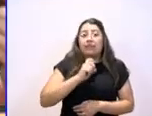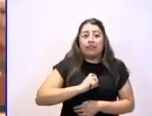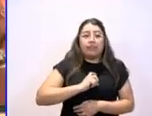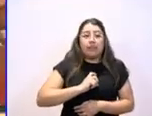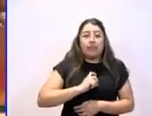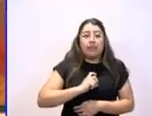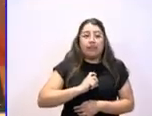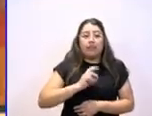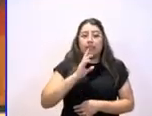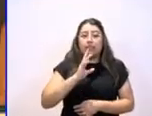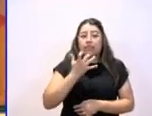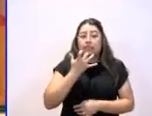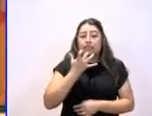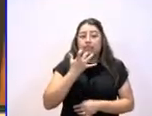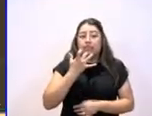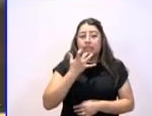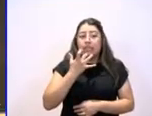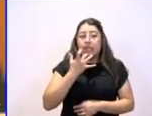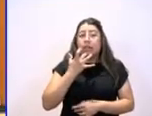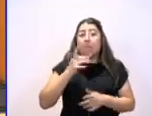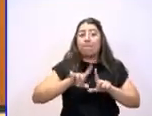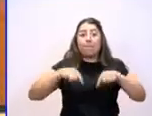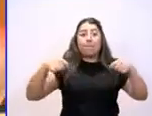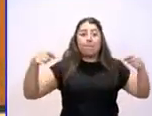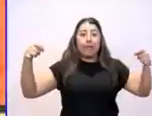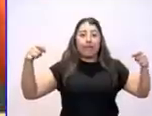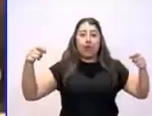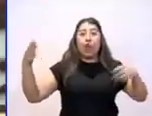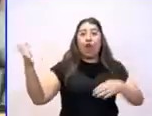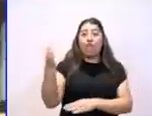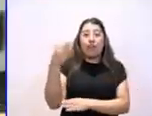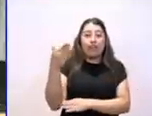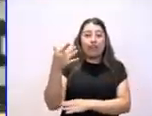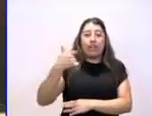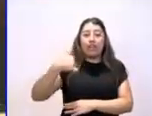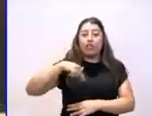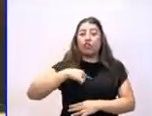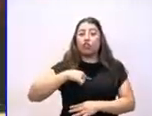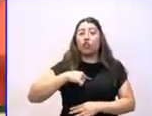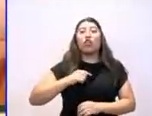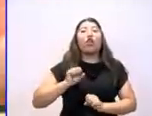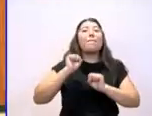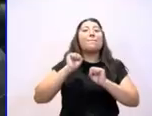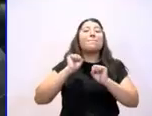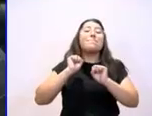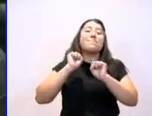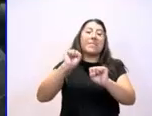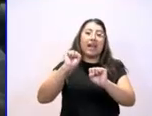pasar cufillas, sacaremos banderas. ¡Stop genocidio en Palestina!